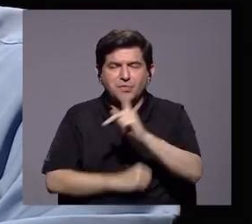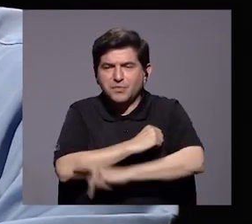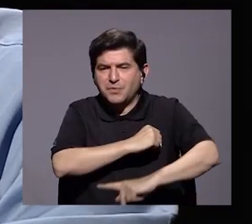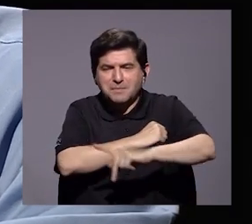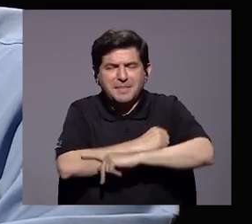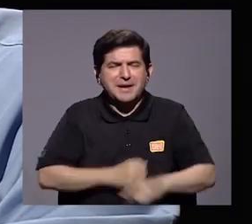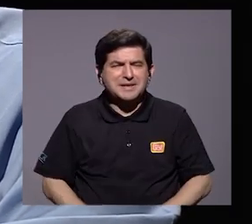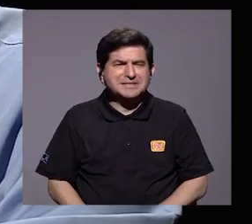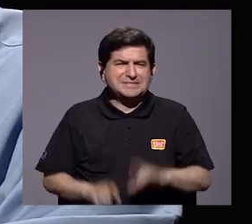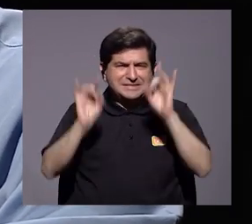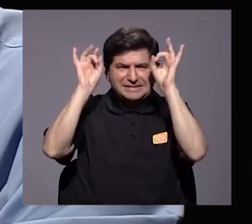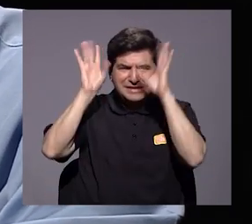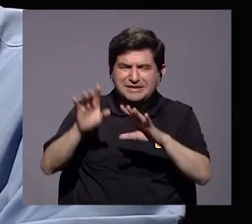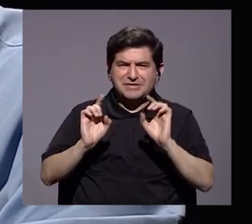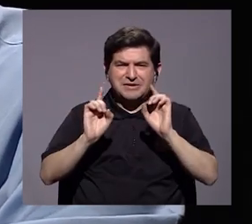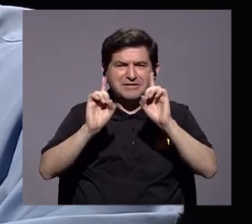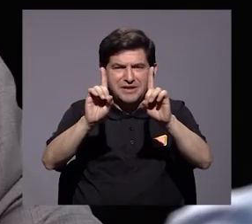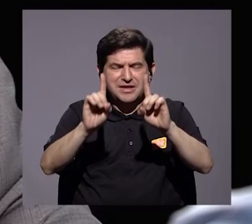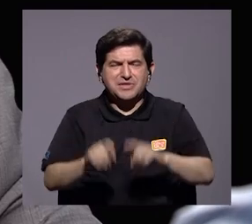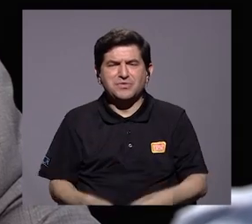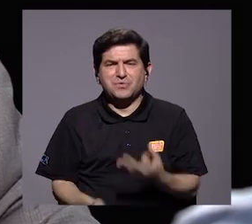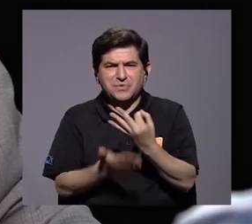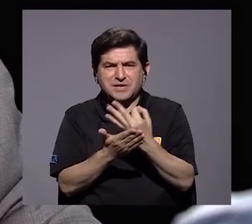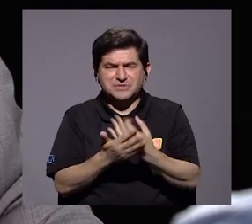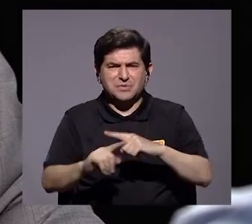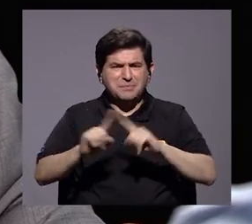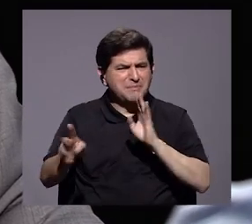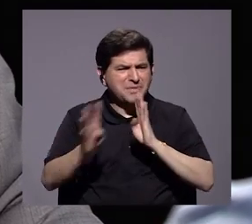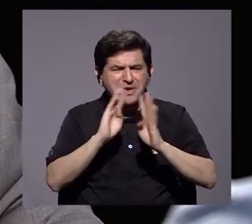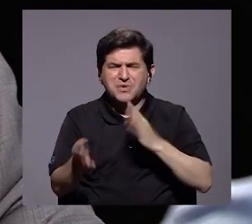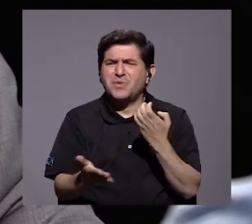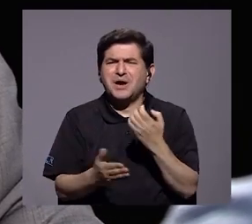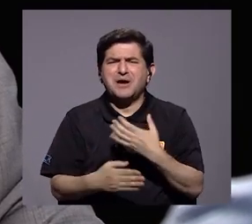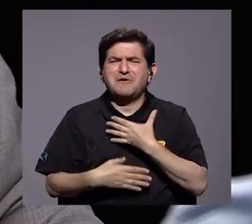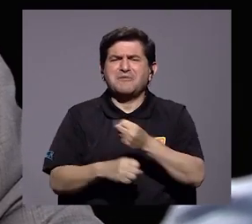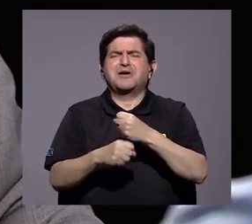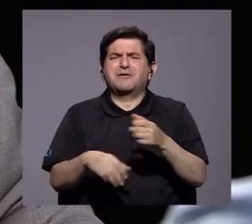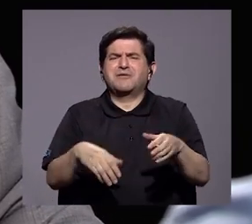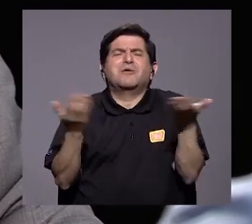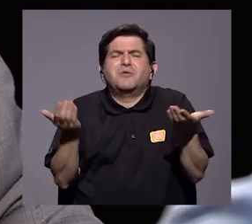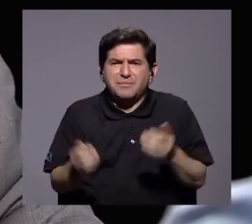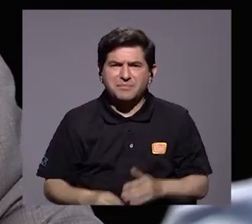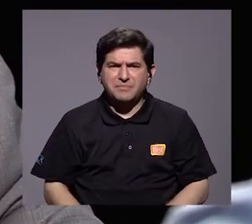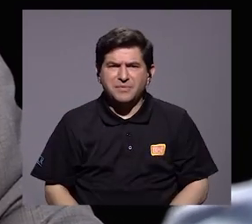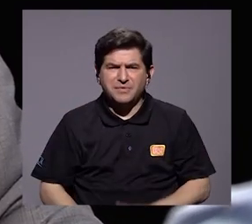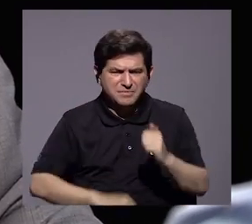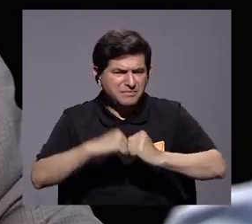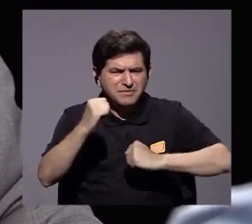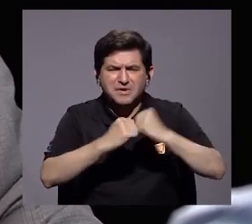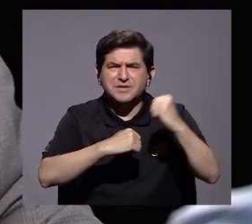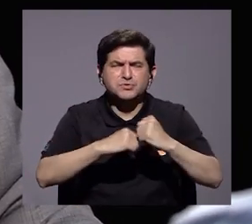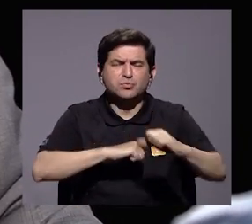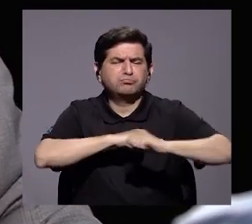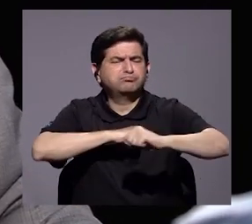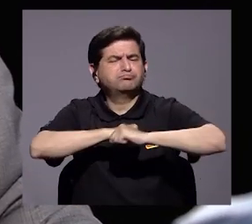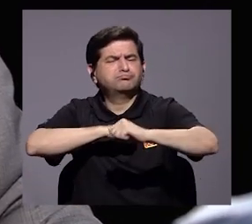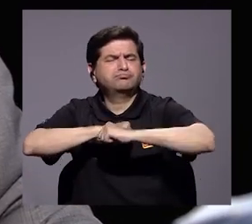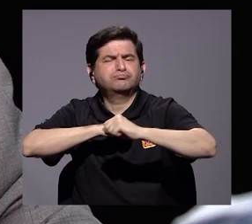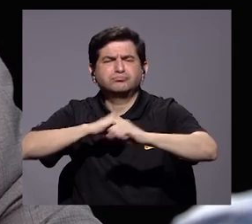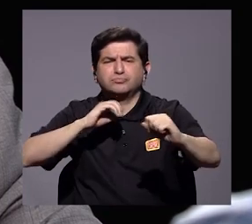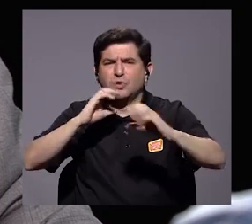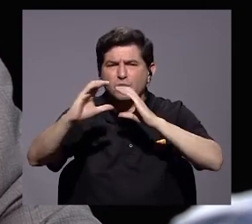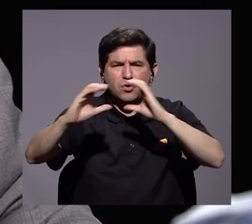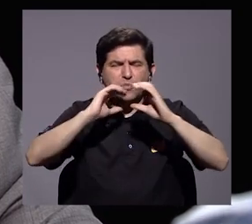educación financiera como los costos al rector para que hablan de confianza o sea yo entiendo que eso es como una estructura casi publicitaria de